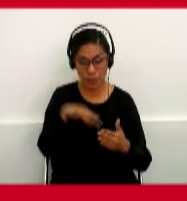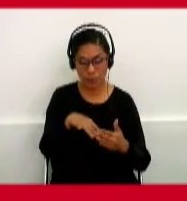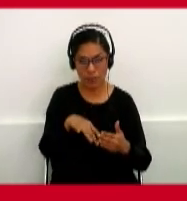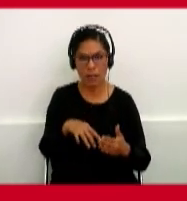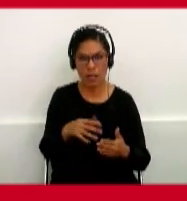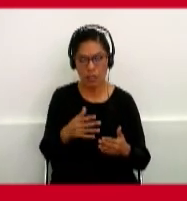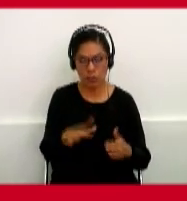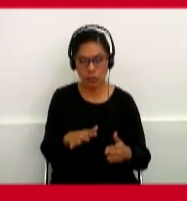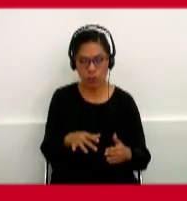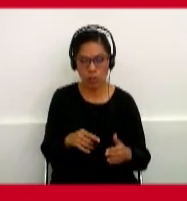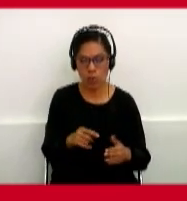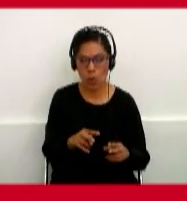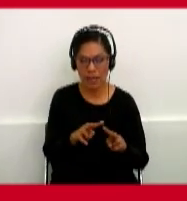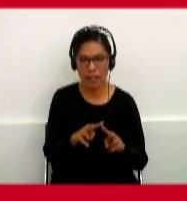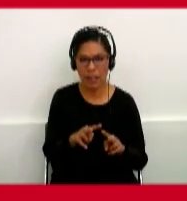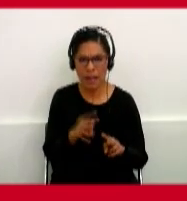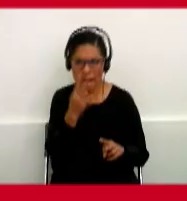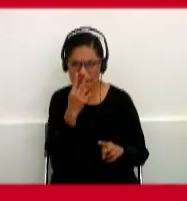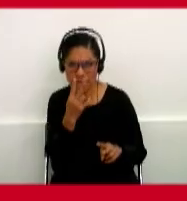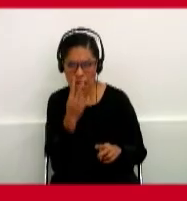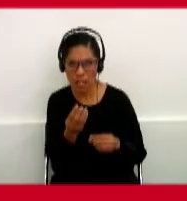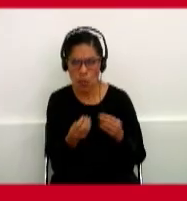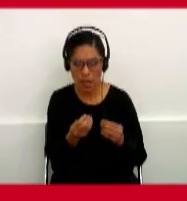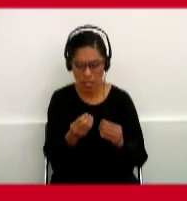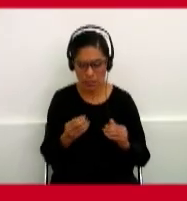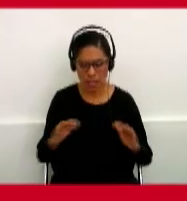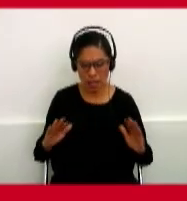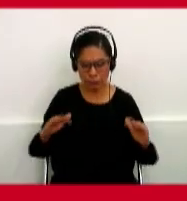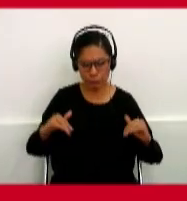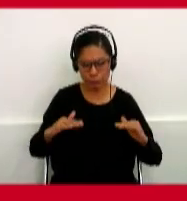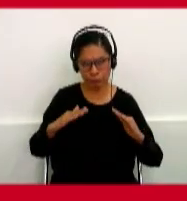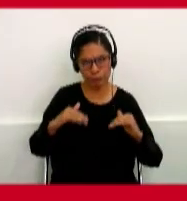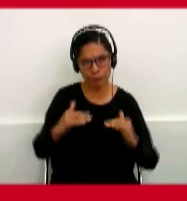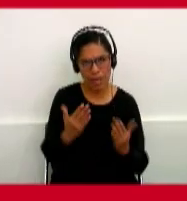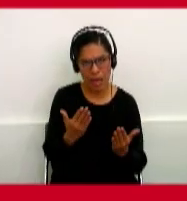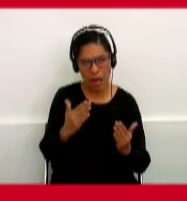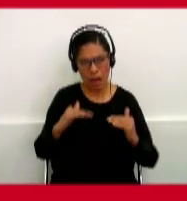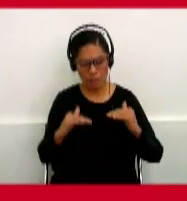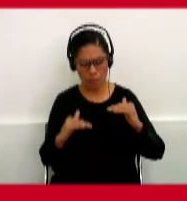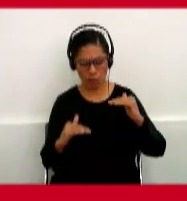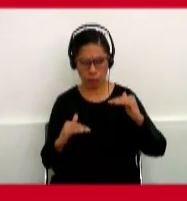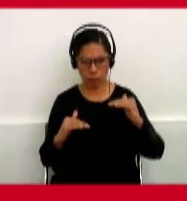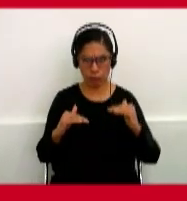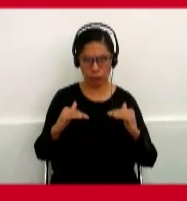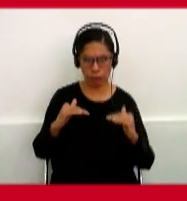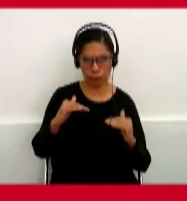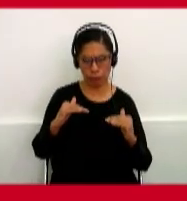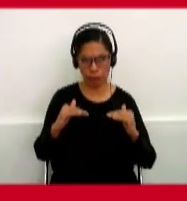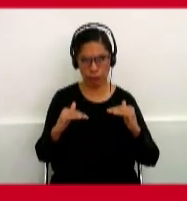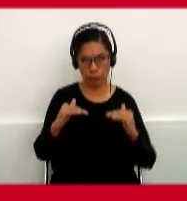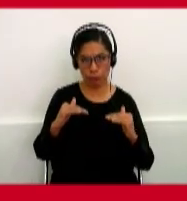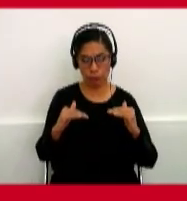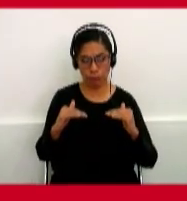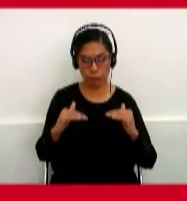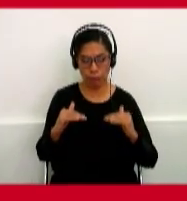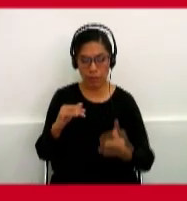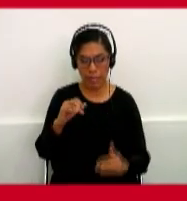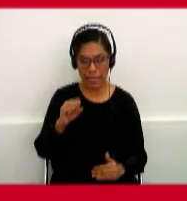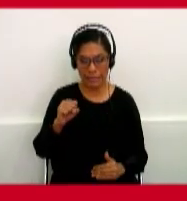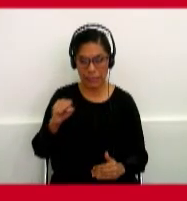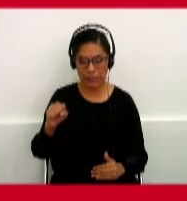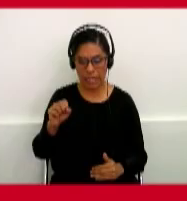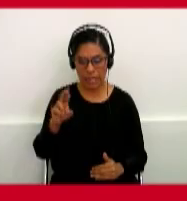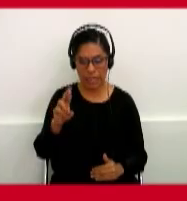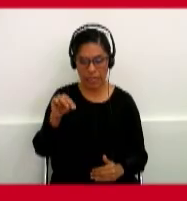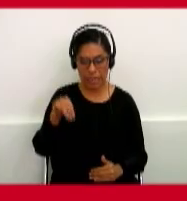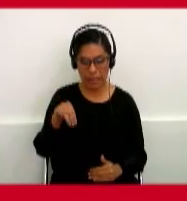vamos a tratar de validar las superficies de falla que obtenemos por el método de equilibrio límite y estas vamos a validarlas con el método del SCRM, ¿no? Que